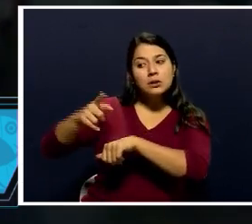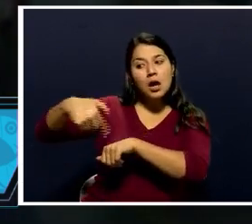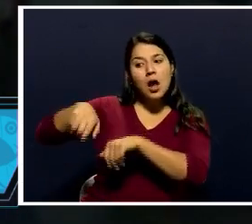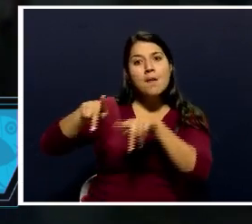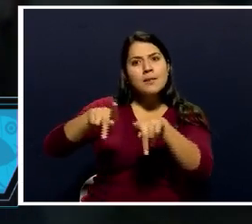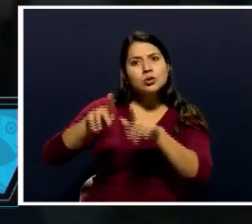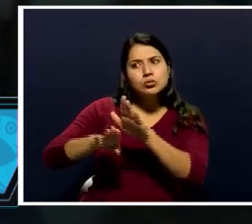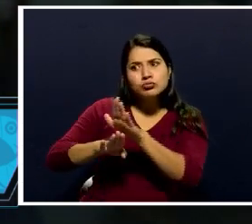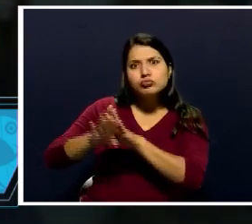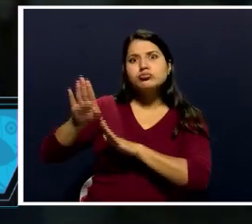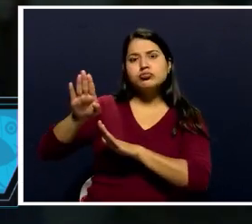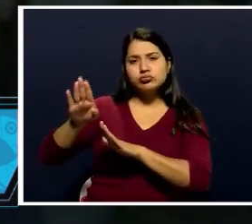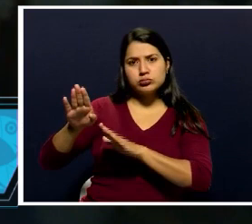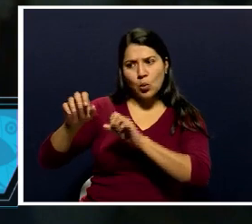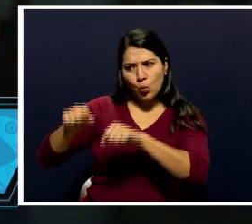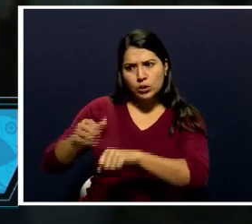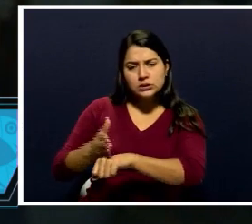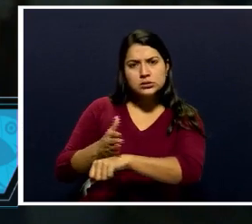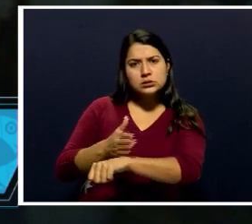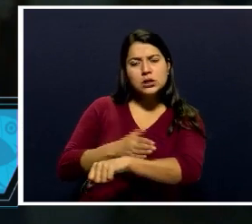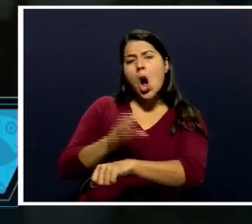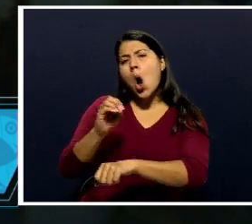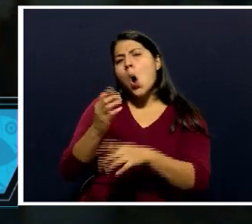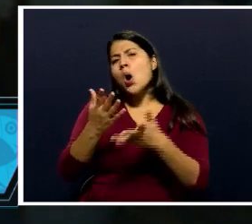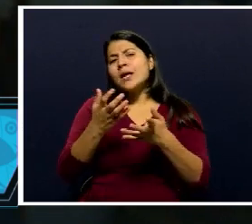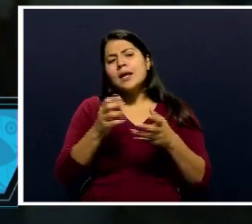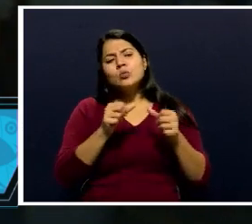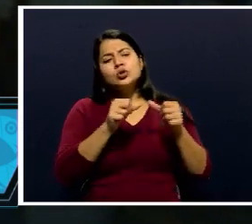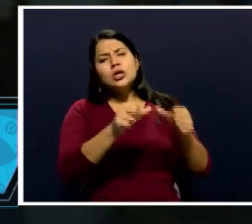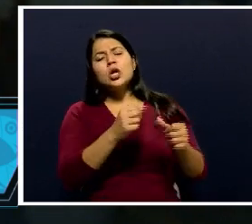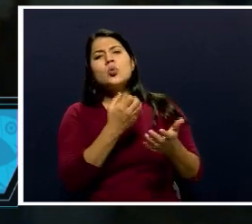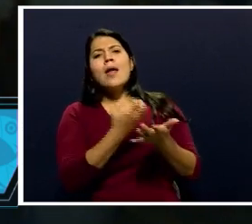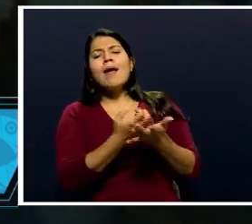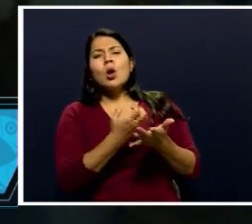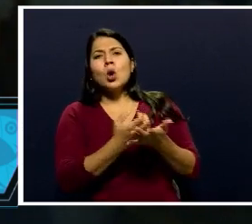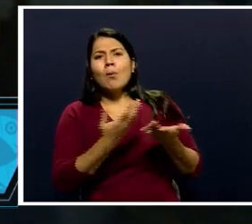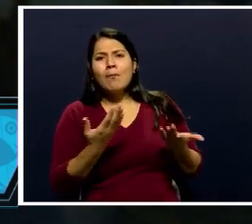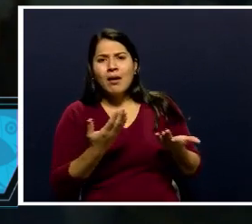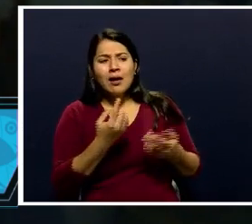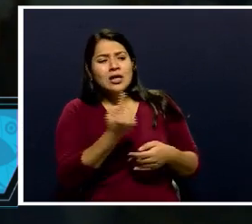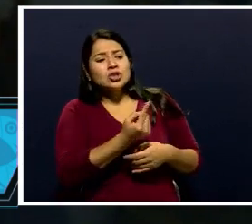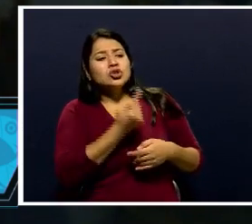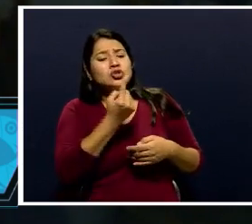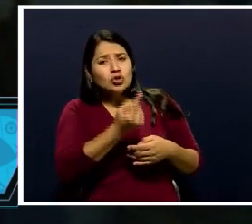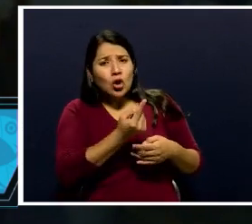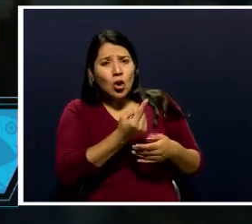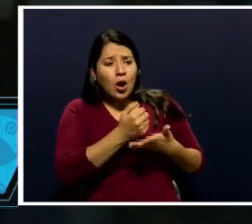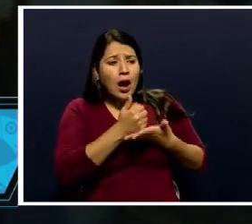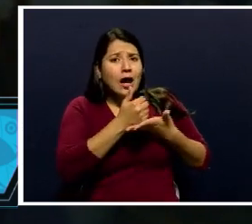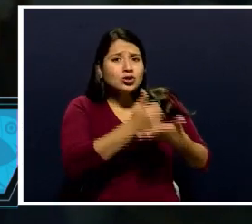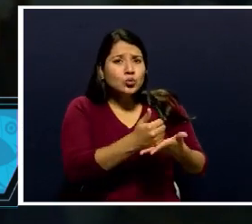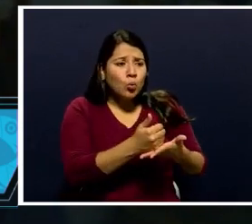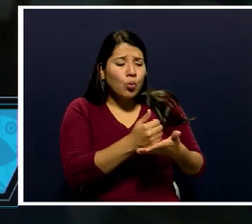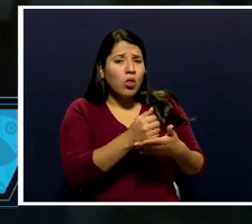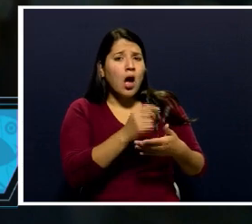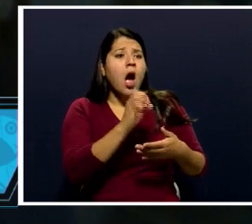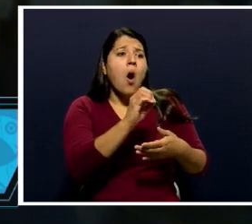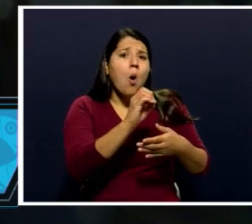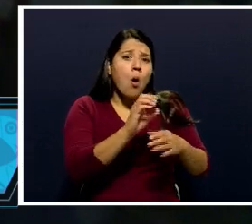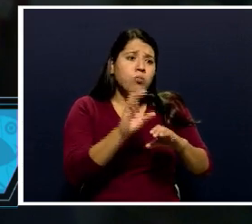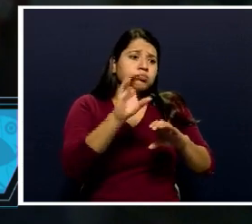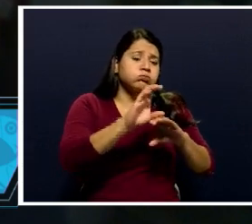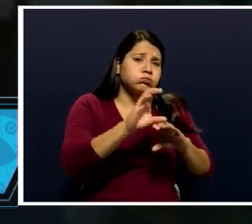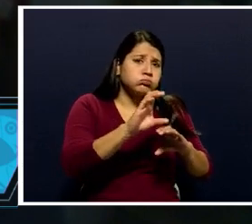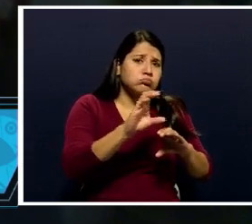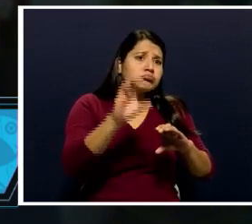las personas se desarrollen, o queremos seguir manteniendo un modelo económico que solo está resolviendo las exigencias